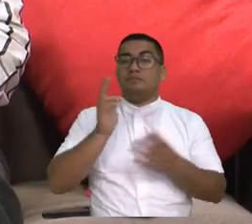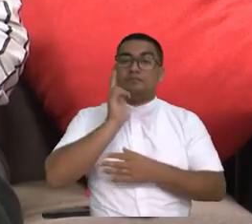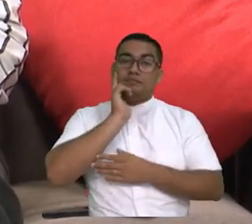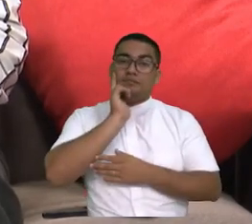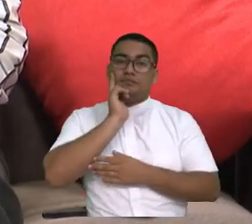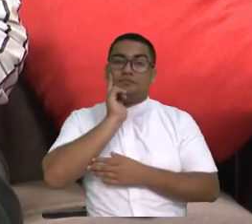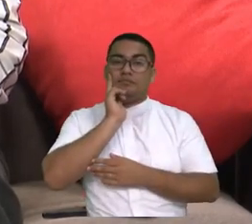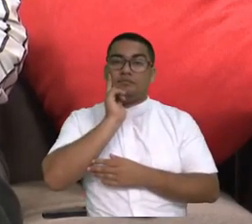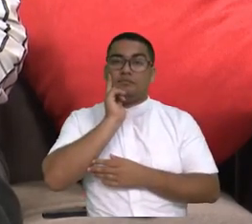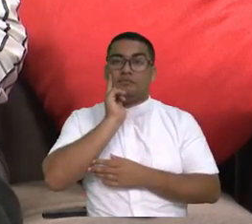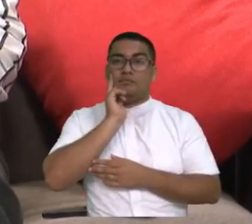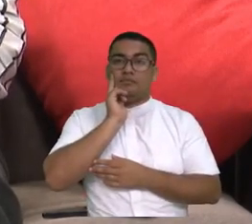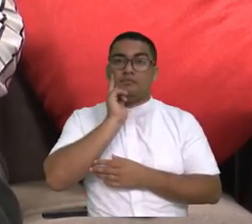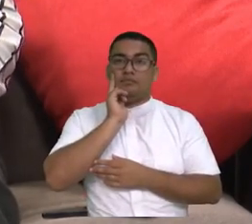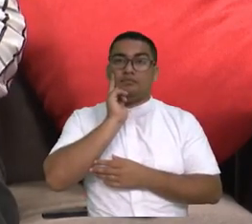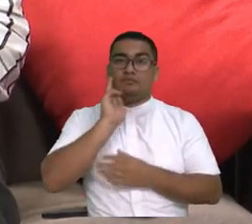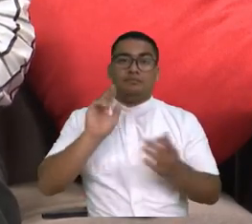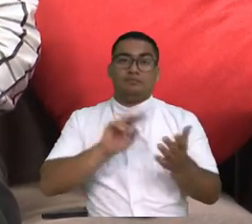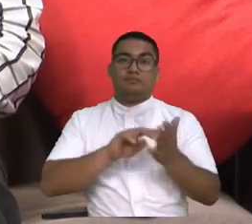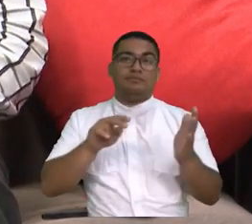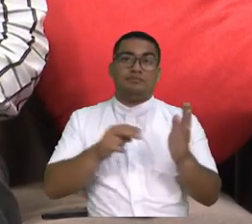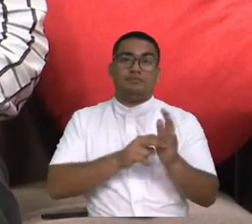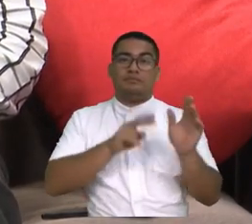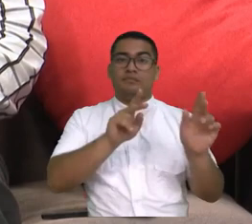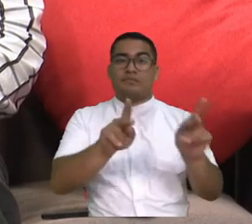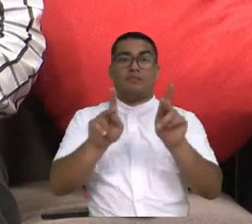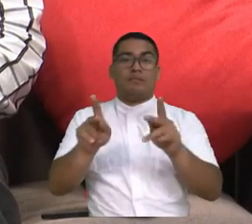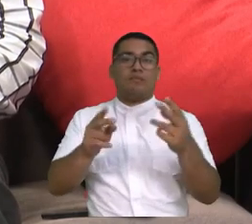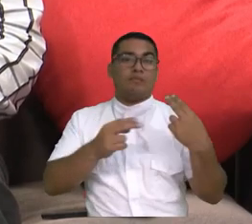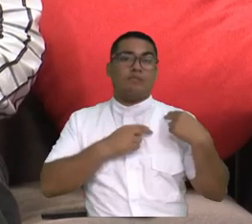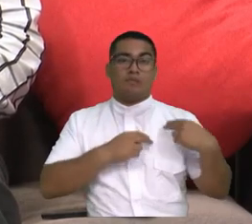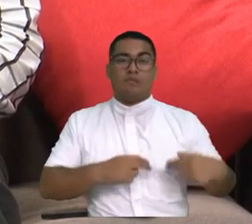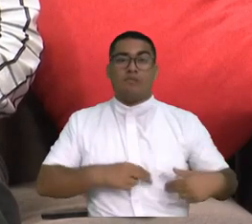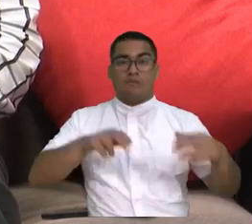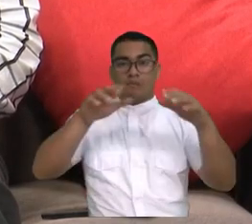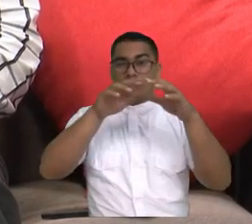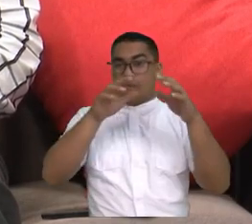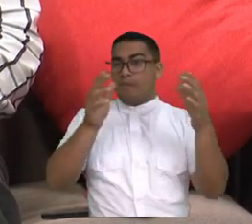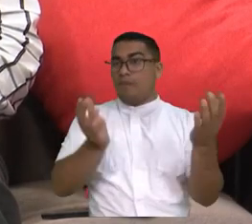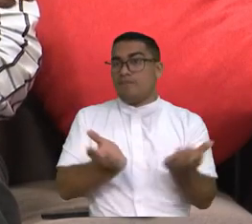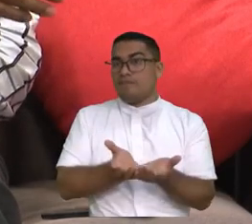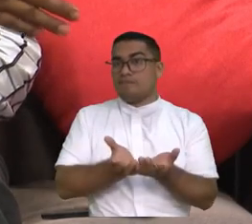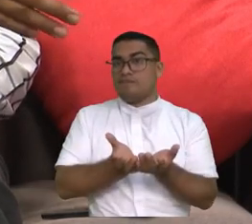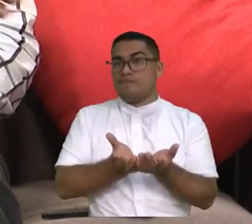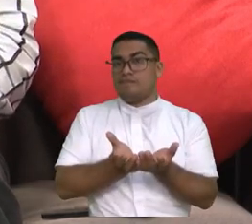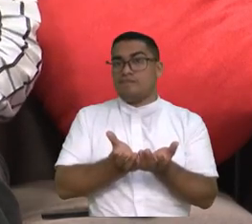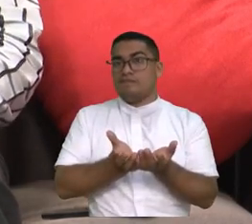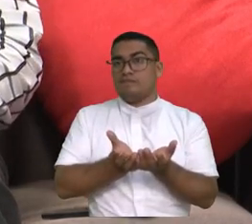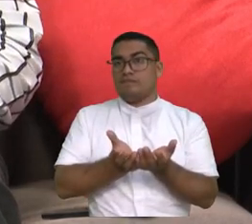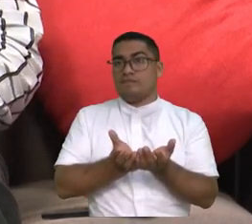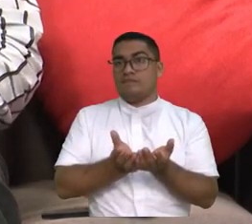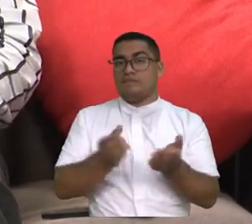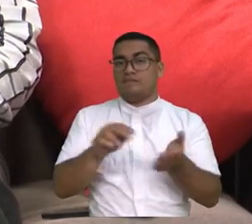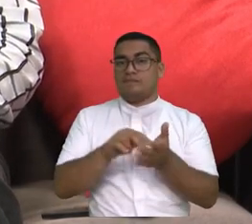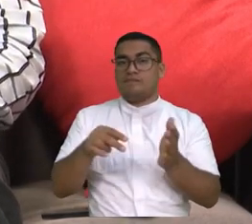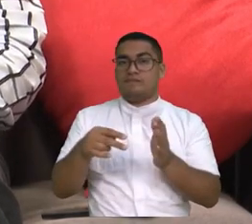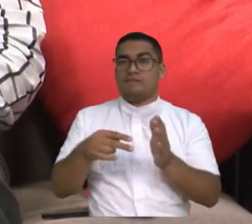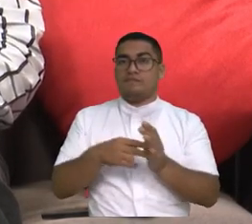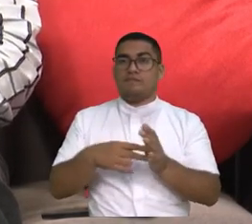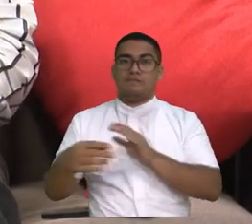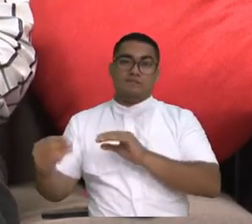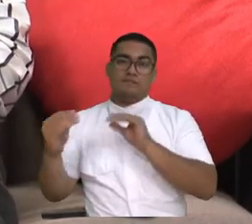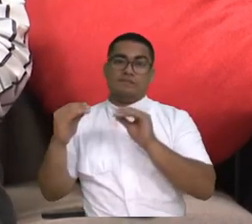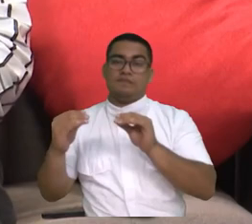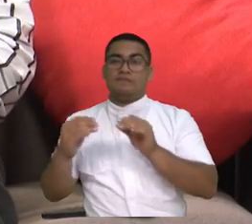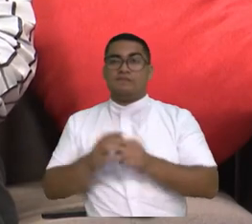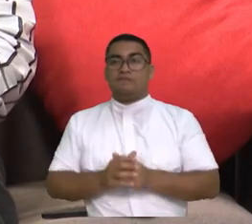realmente pues no es que la humanidad hubiese avanzado tan grandemente en masificar la educación,